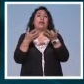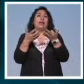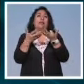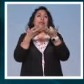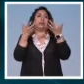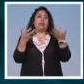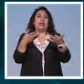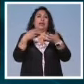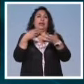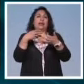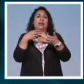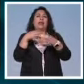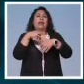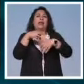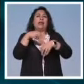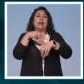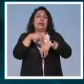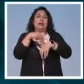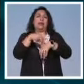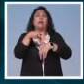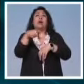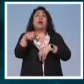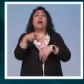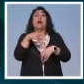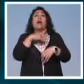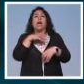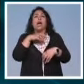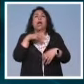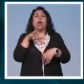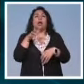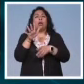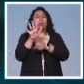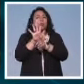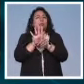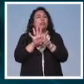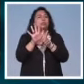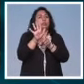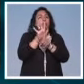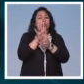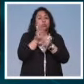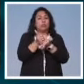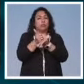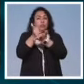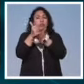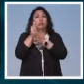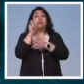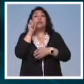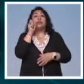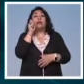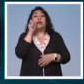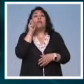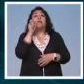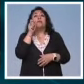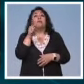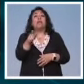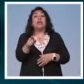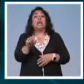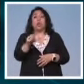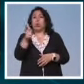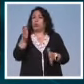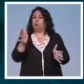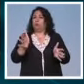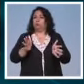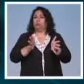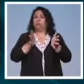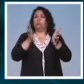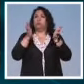Nicaragua, con las armas de la persuasión, sino con el filo de un arma